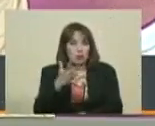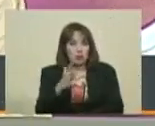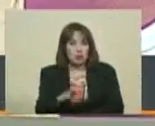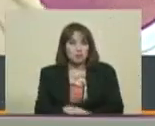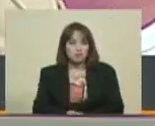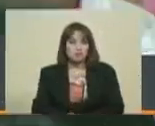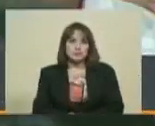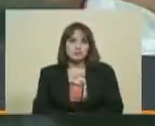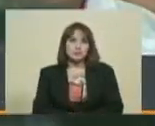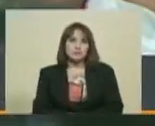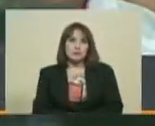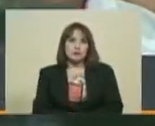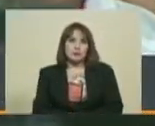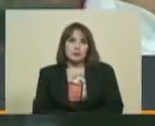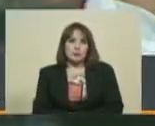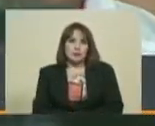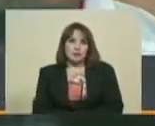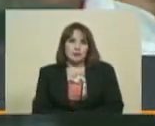3 años y medio.